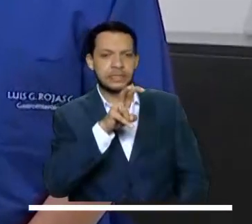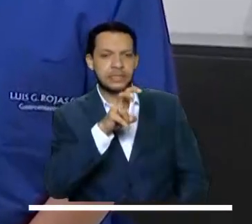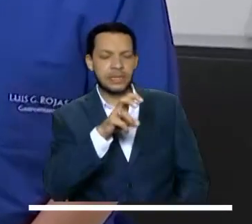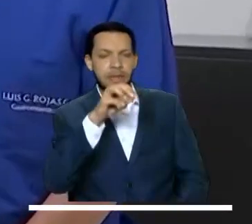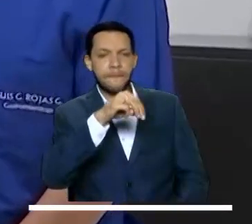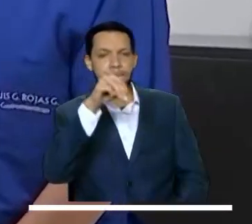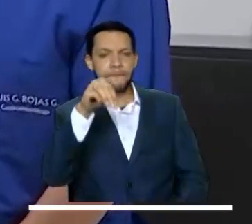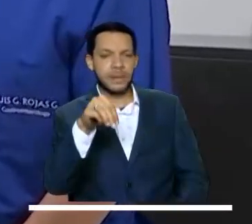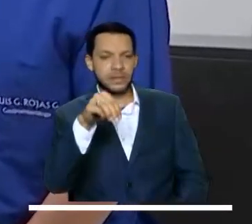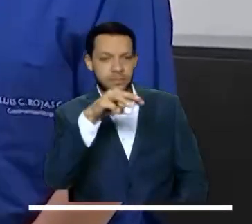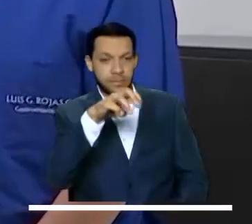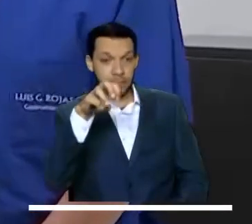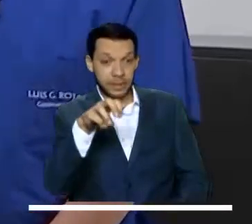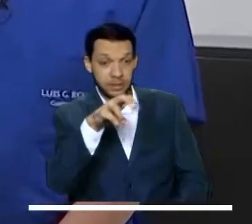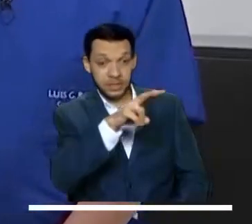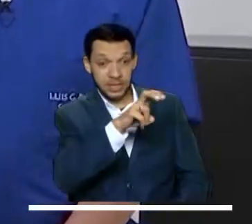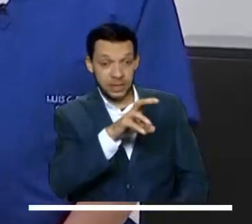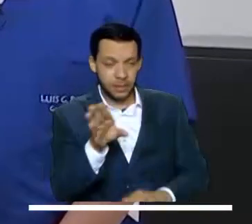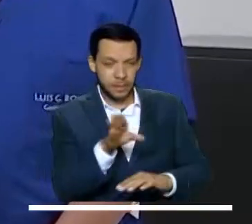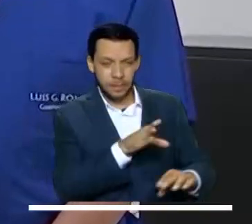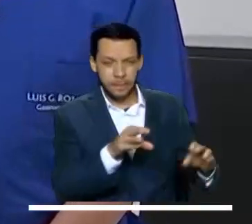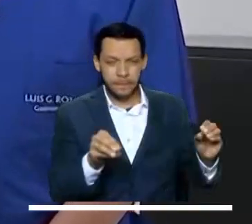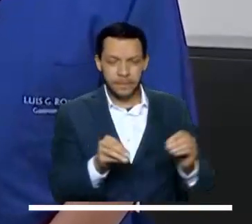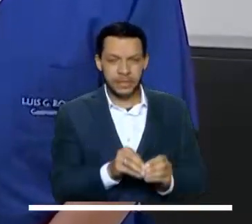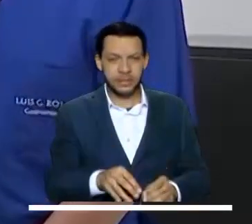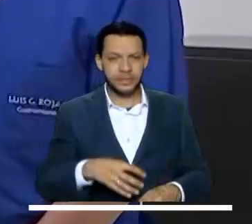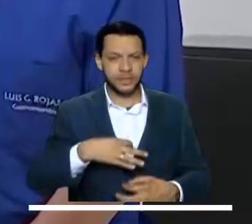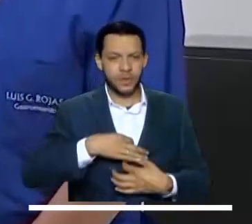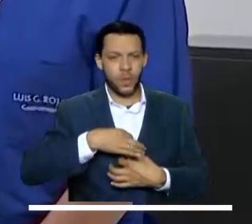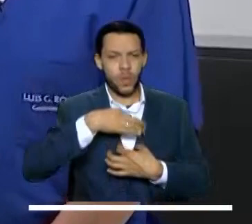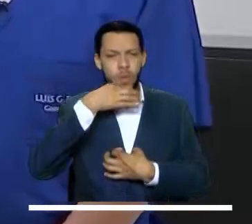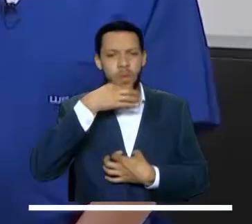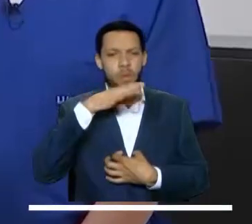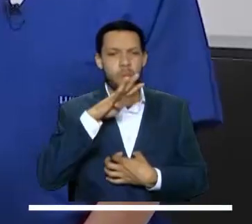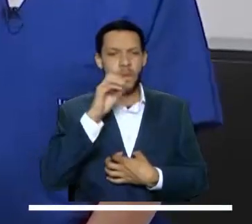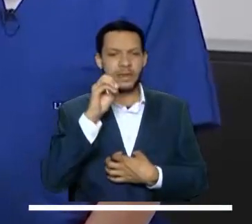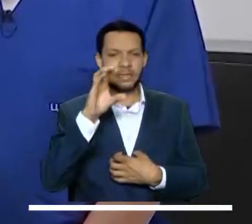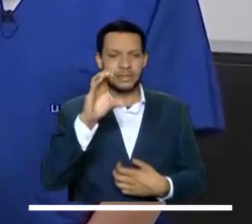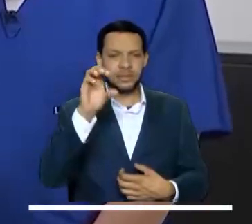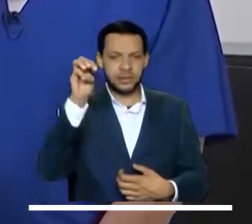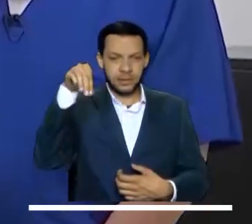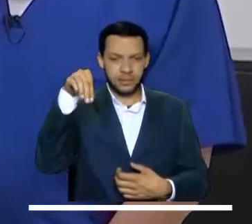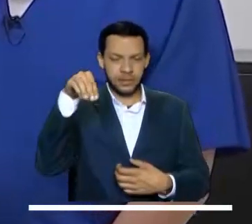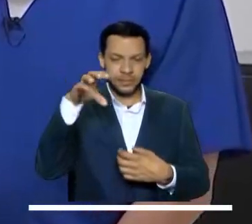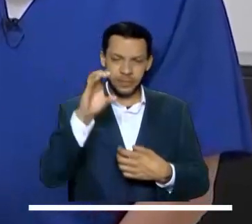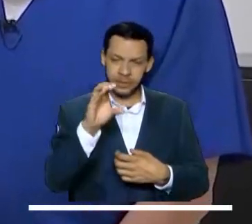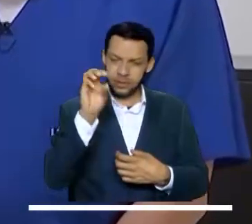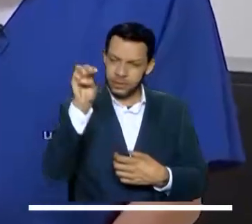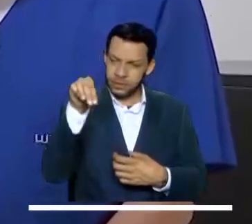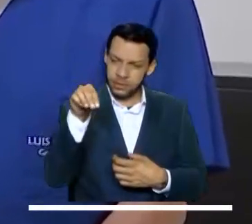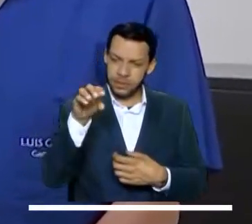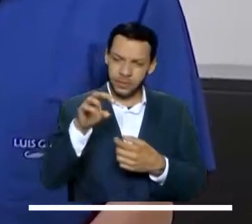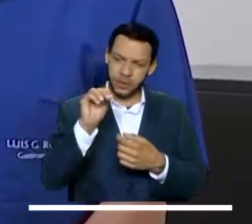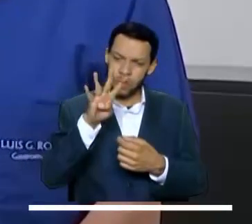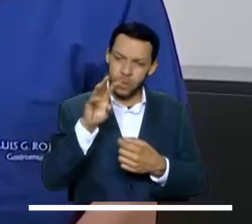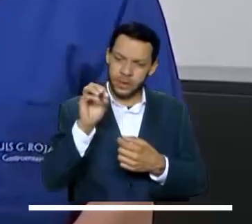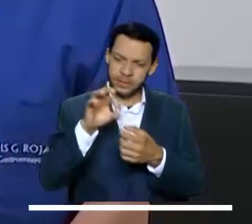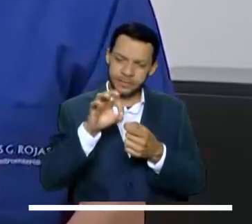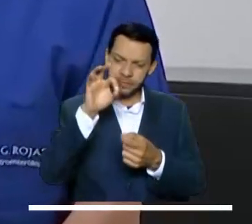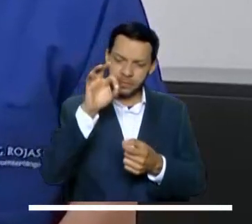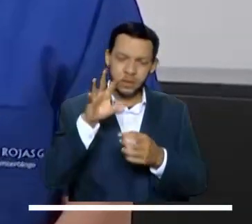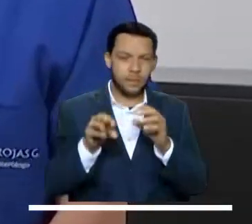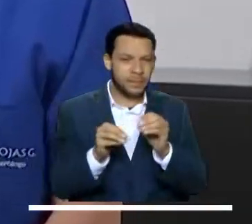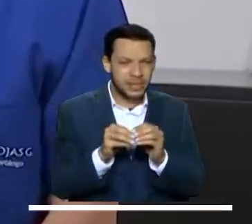intestino grueso. ¿El esófago cuánto puede medir? El esófago mide 40 centímetros. ¿Cuál es la diferencia entre una endoscopia y